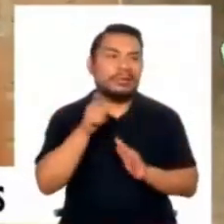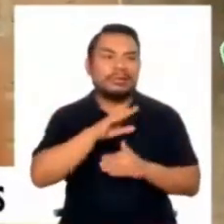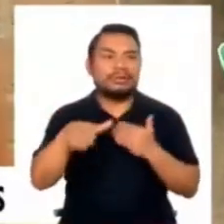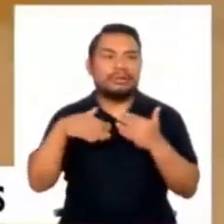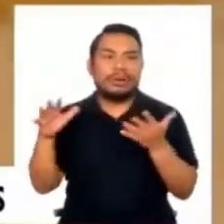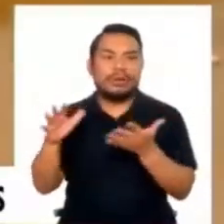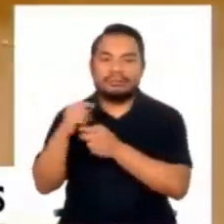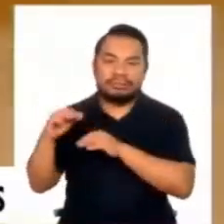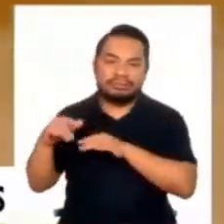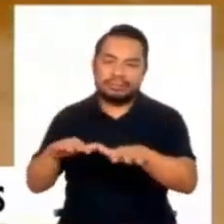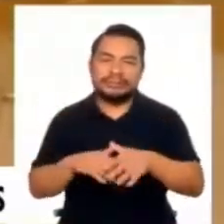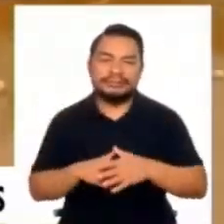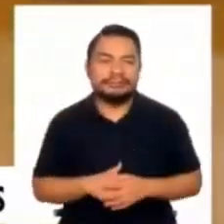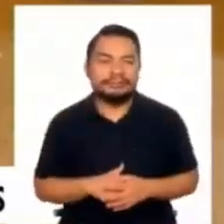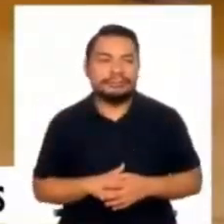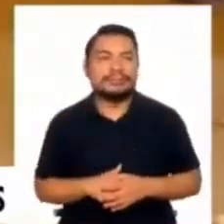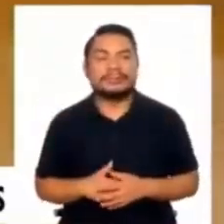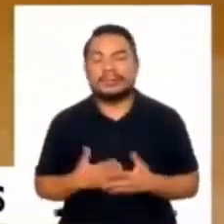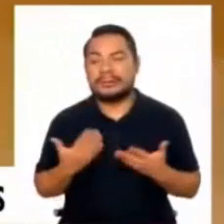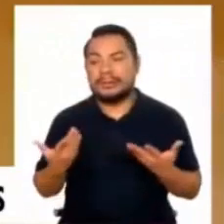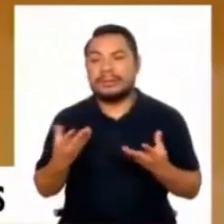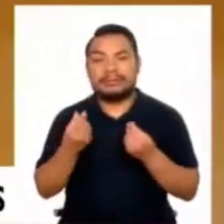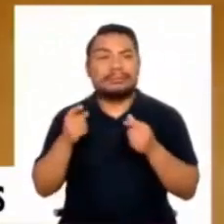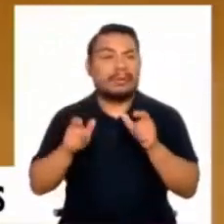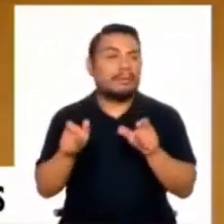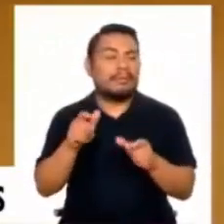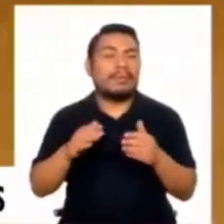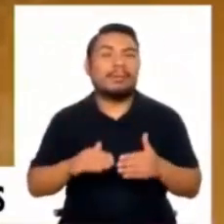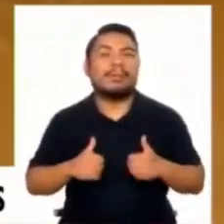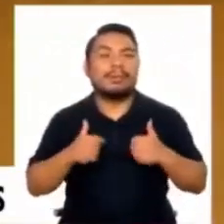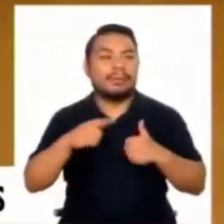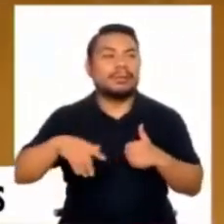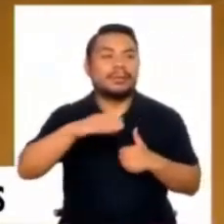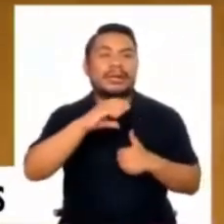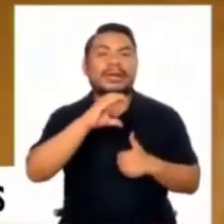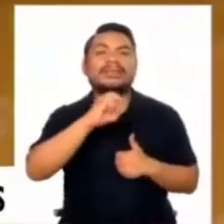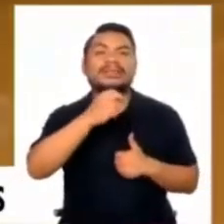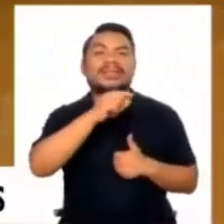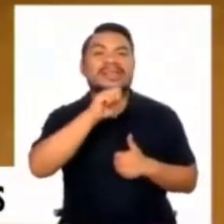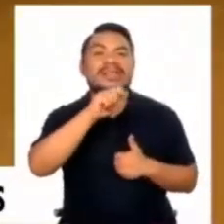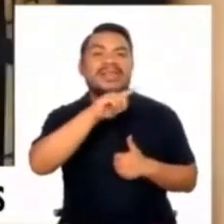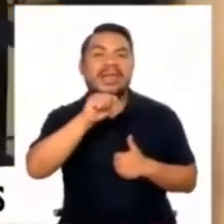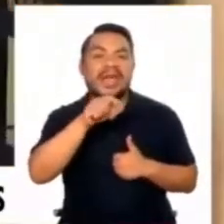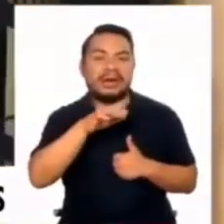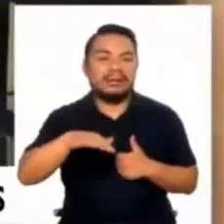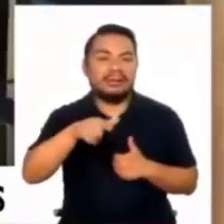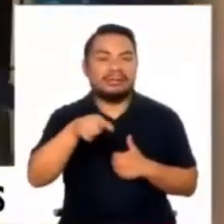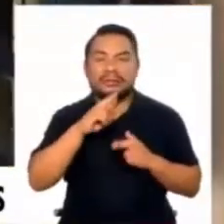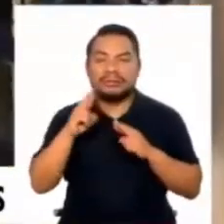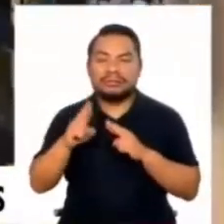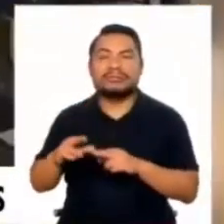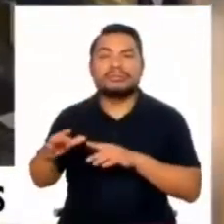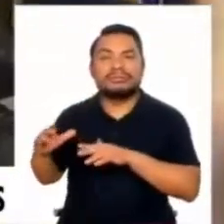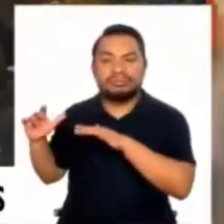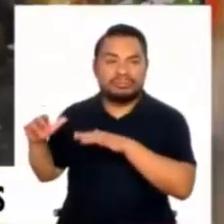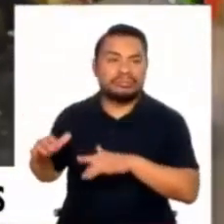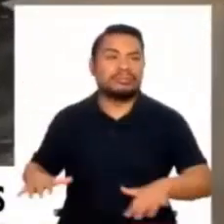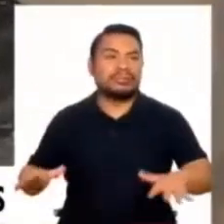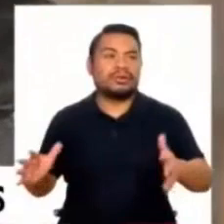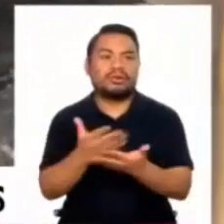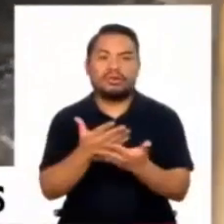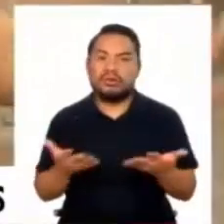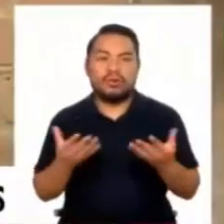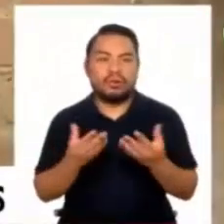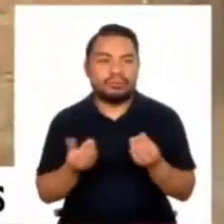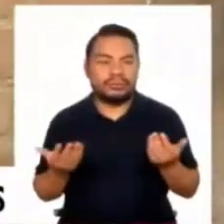sabemos qué hacer. Esa es la realidad de miles de pobladores en Cineguilla. La activación de la quebrada del Río Seco arrasó con todo a su